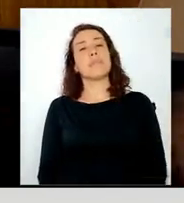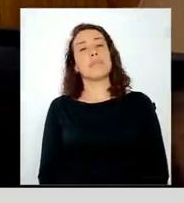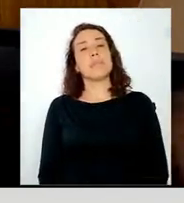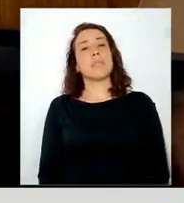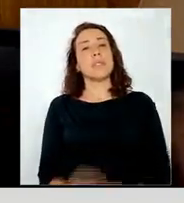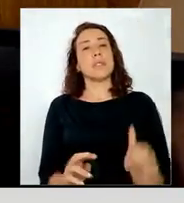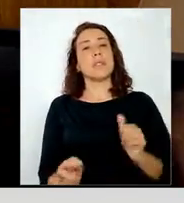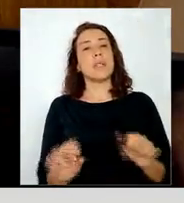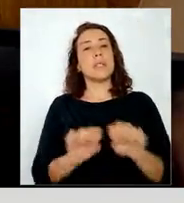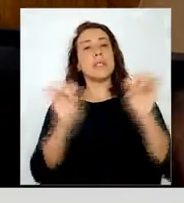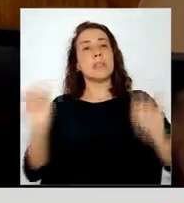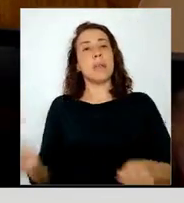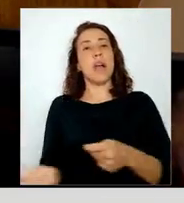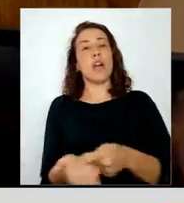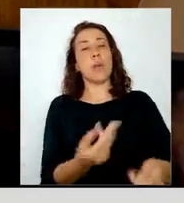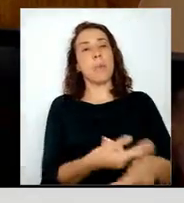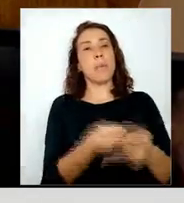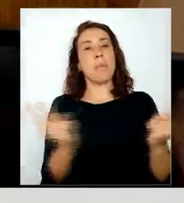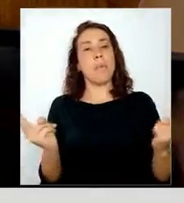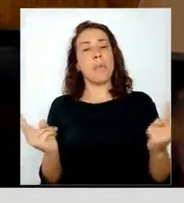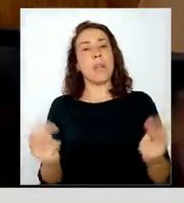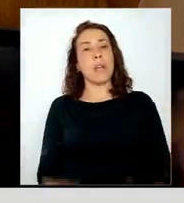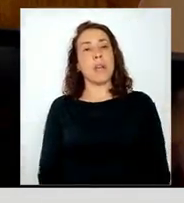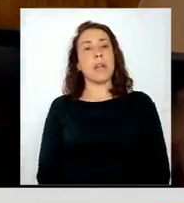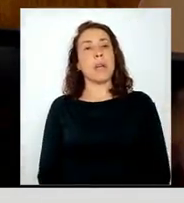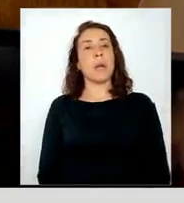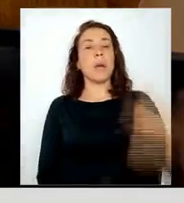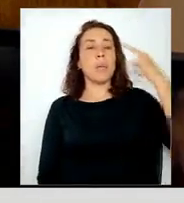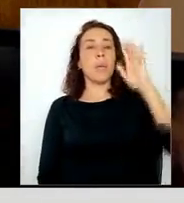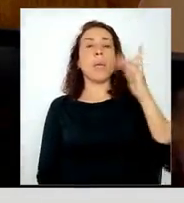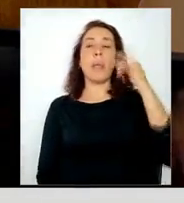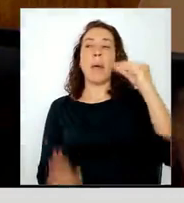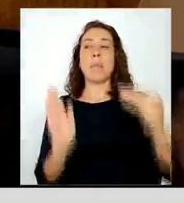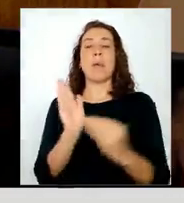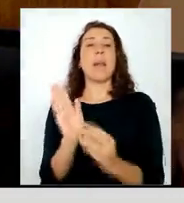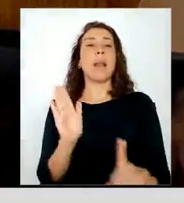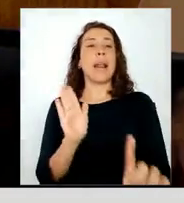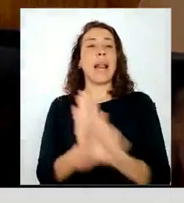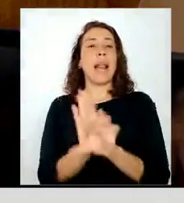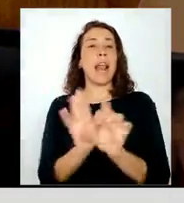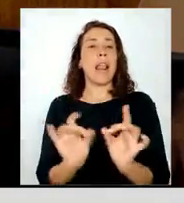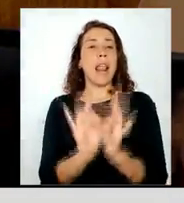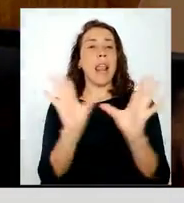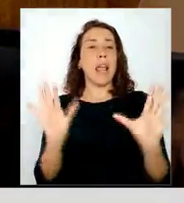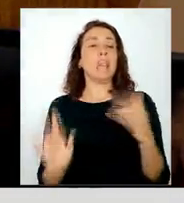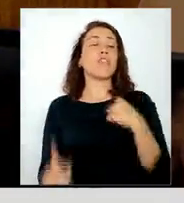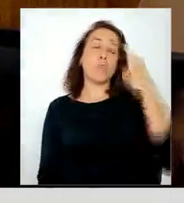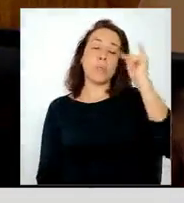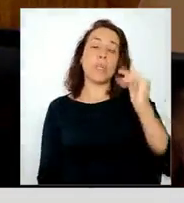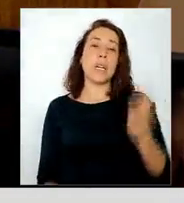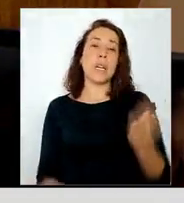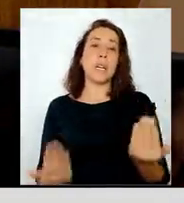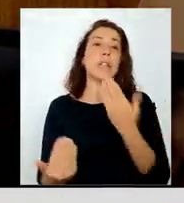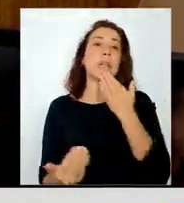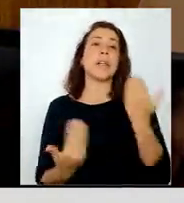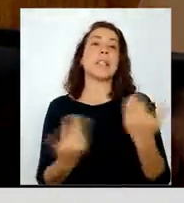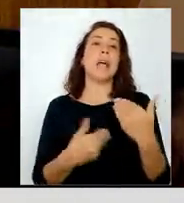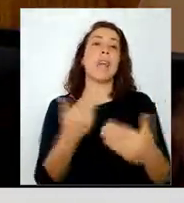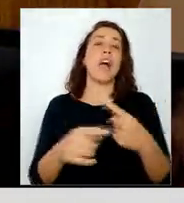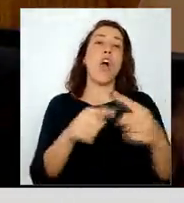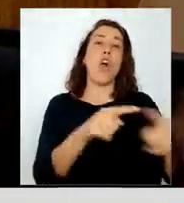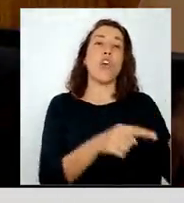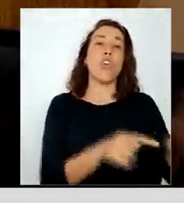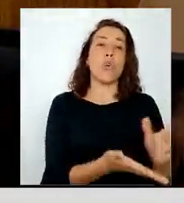públicas ha dicho tipo corporaciones pero que que establecido la ley también me parece que es idóneo pero también hay que avanzar en otras estrategias Nosotros hemos